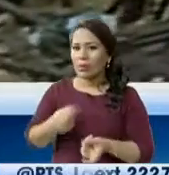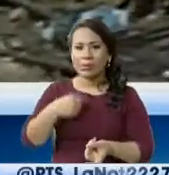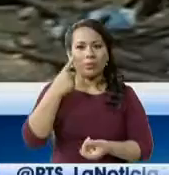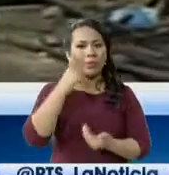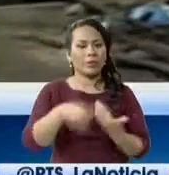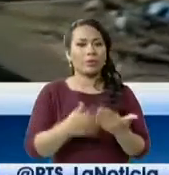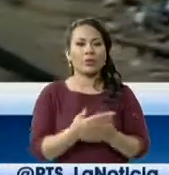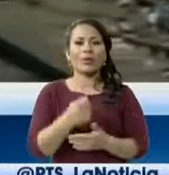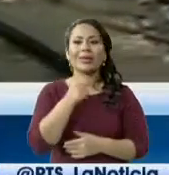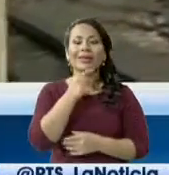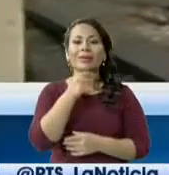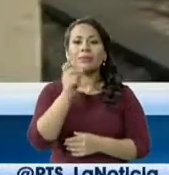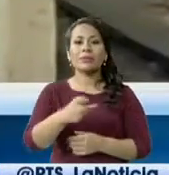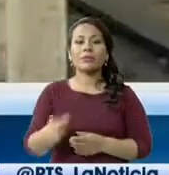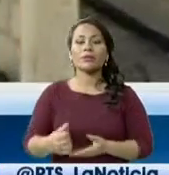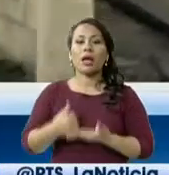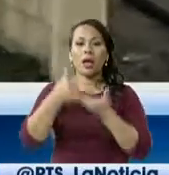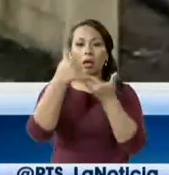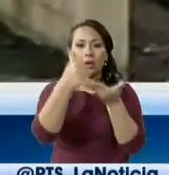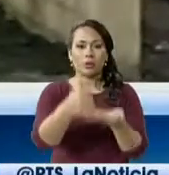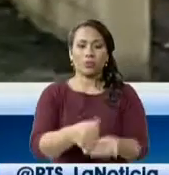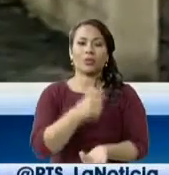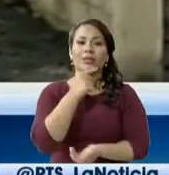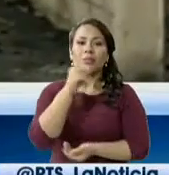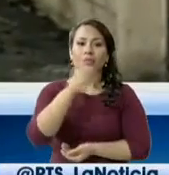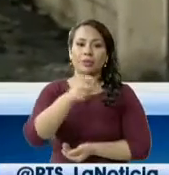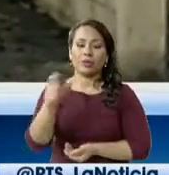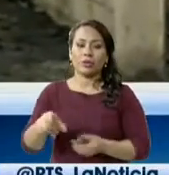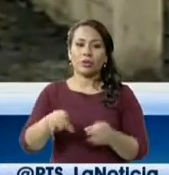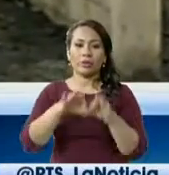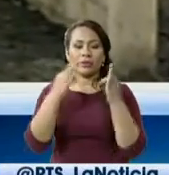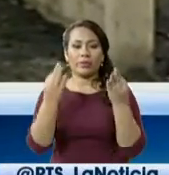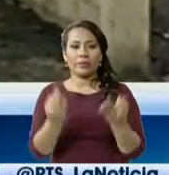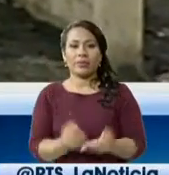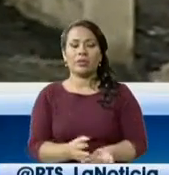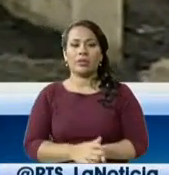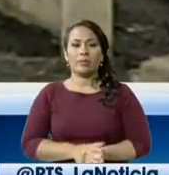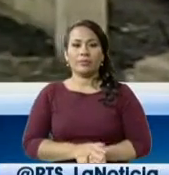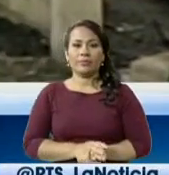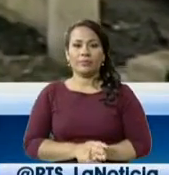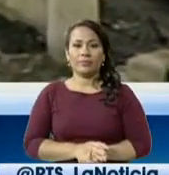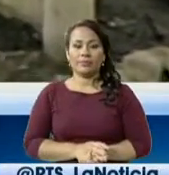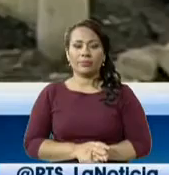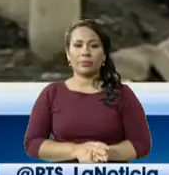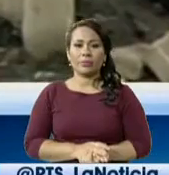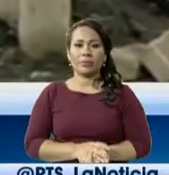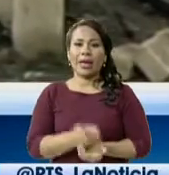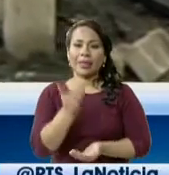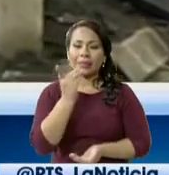los vecinos como ustedes, por ejemplo, están ayudando a estas personas, a las familias? Están viniendo, trayendo